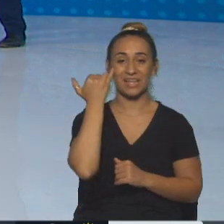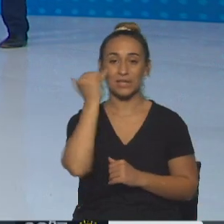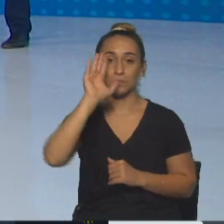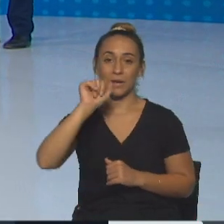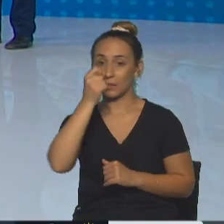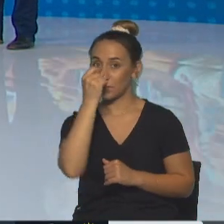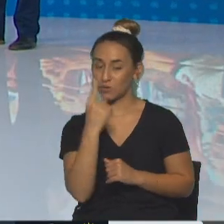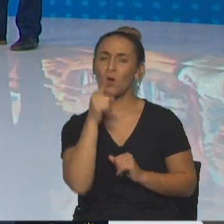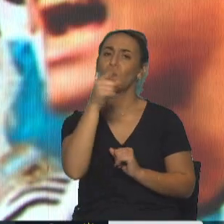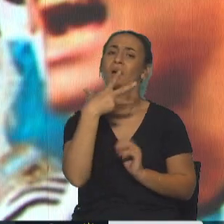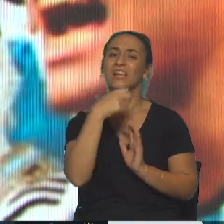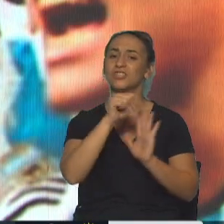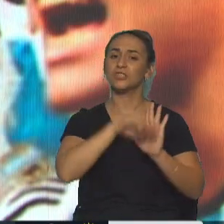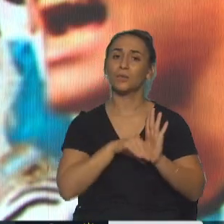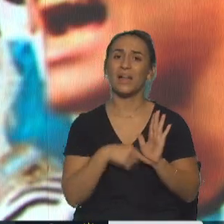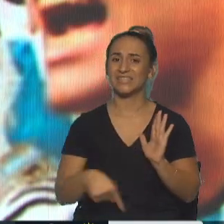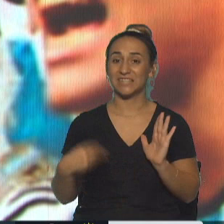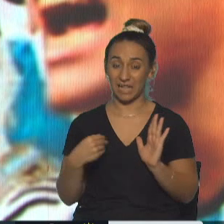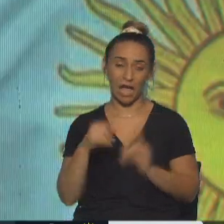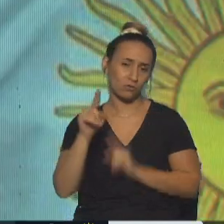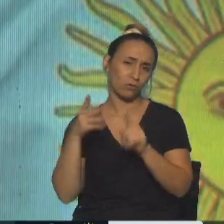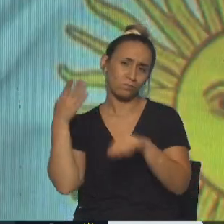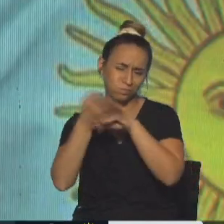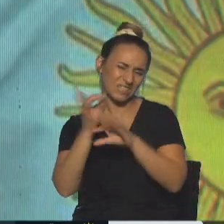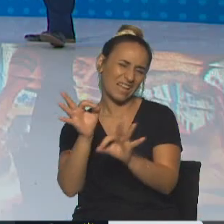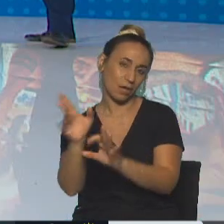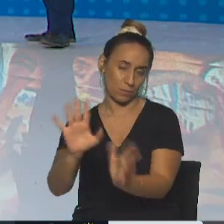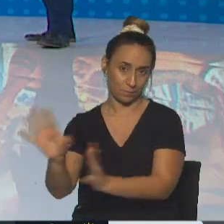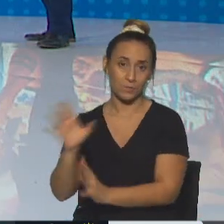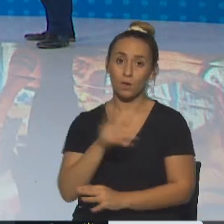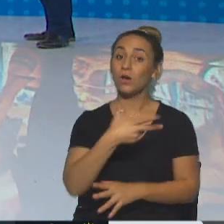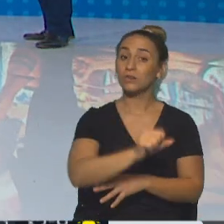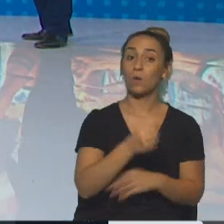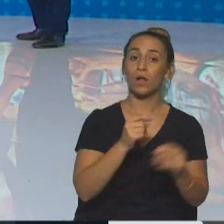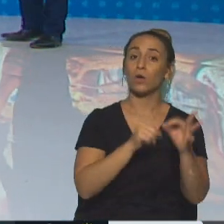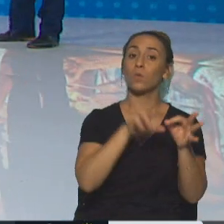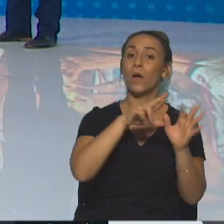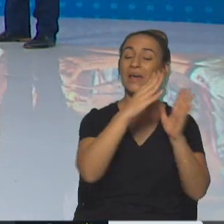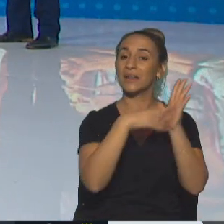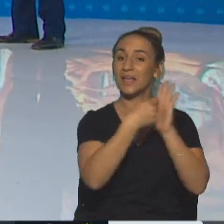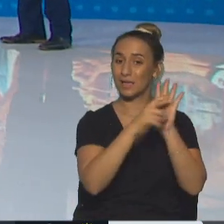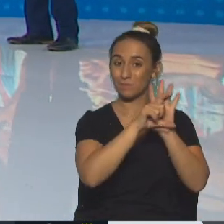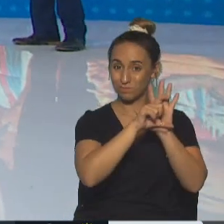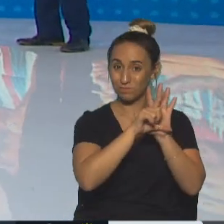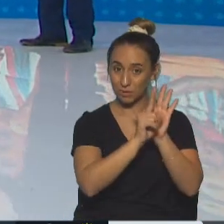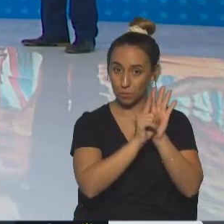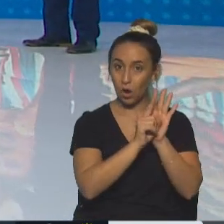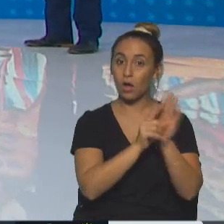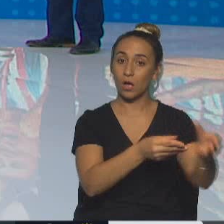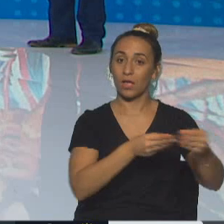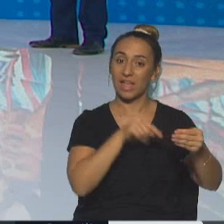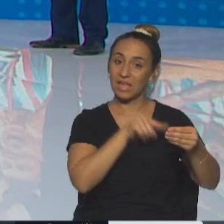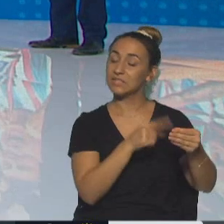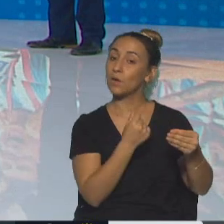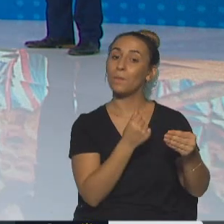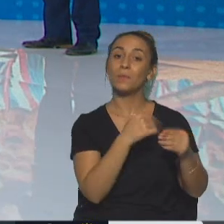tenés que llevar. Repito, los que fueron hoy ya lo saben, el código de QR de canje recibido por mail, este es el válido para que no se